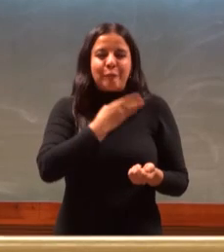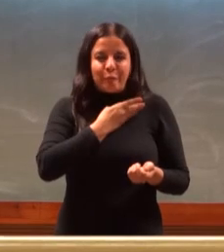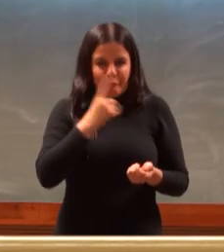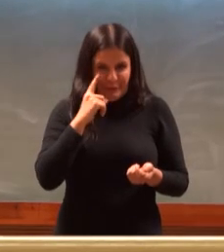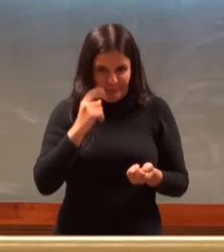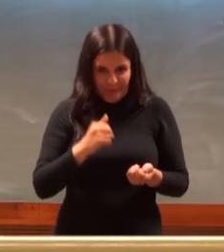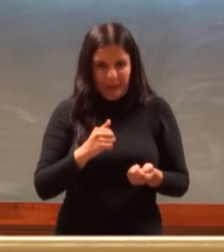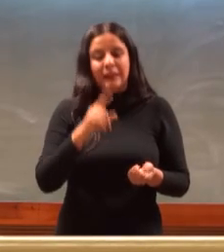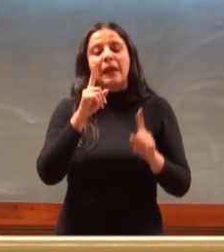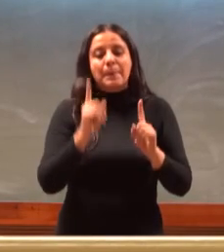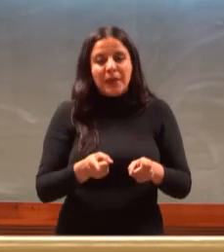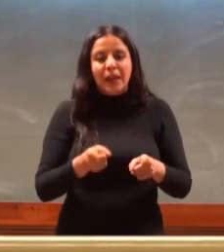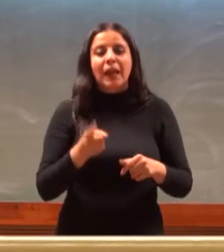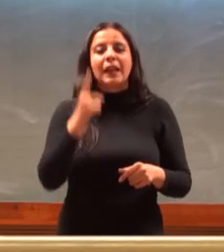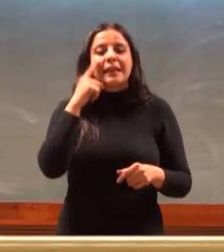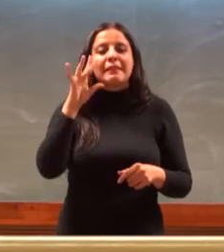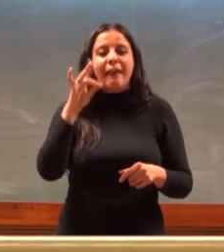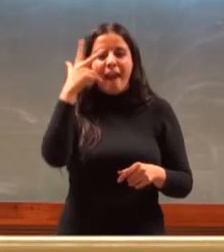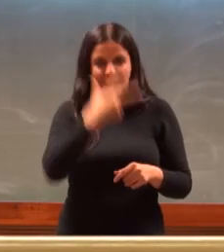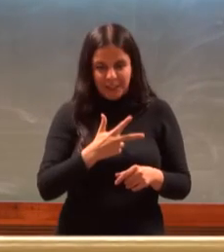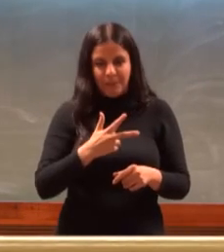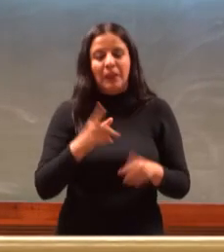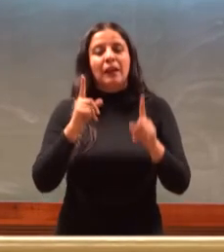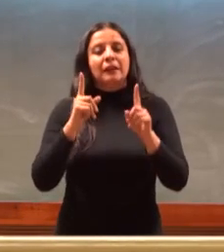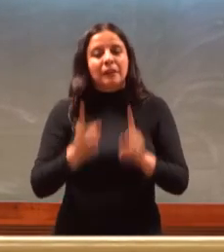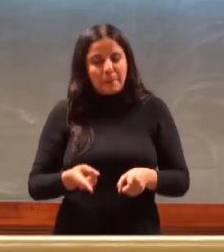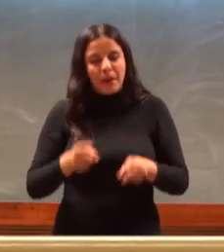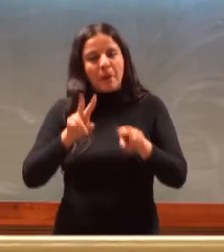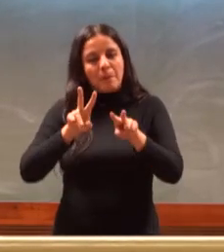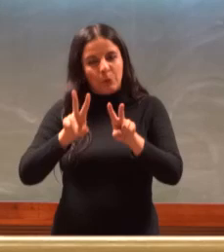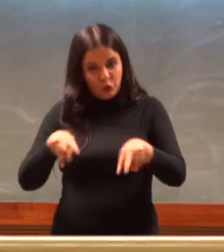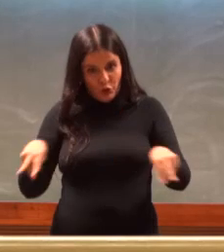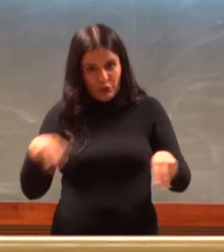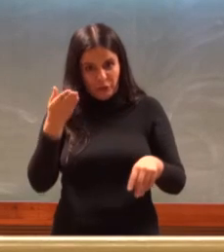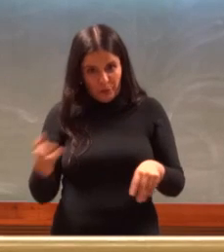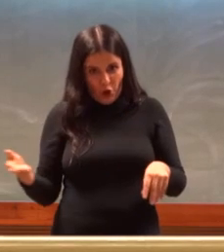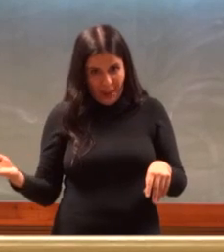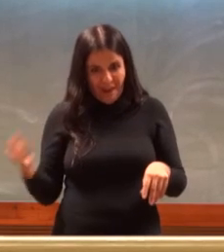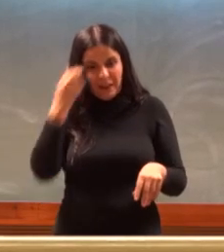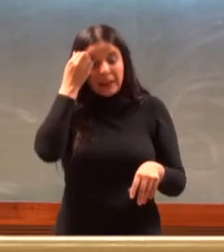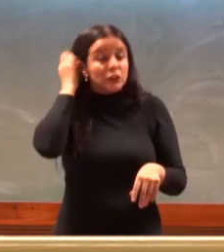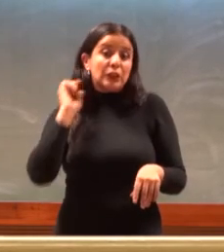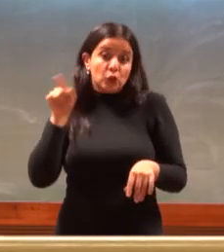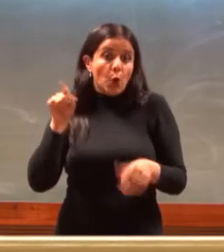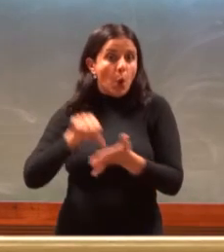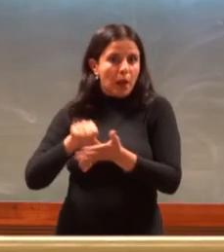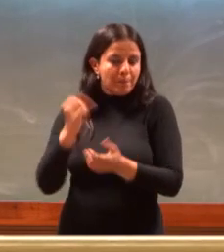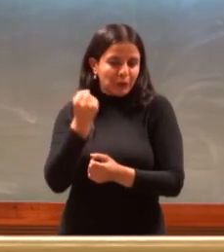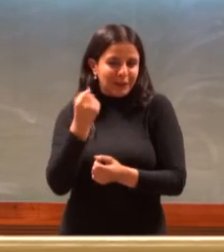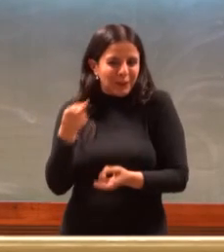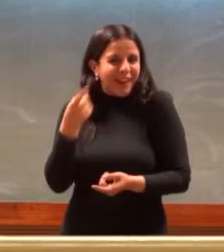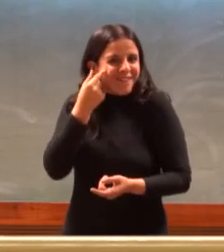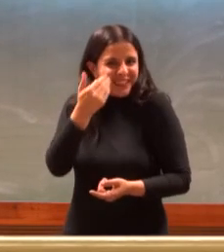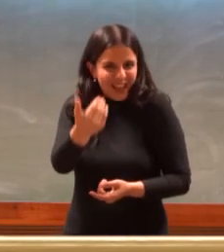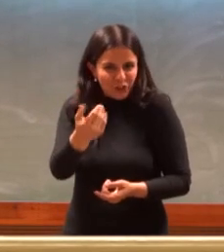centros gestionados con conicet y el museo de antropología que son los espacios donde se produce investigación en la facultad también Digamos